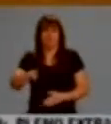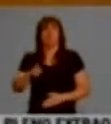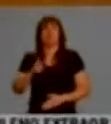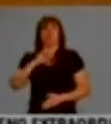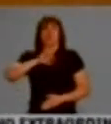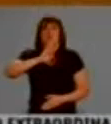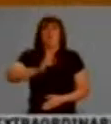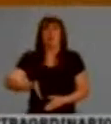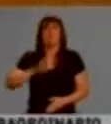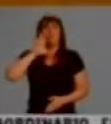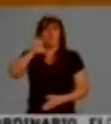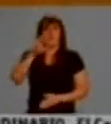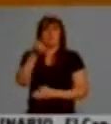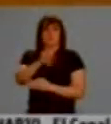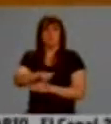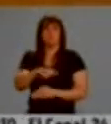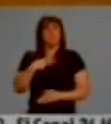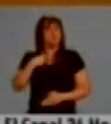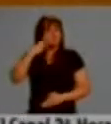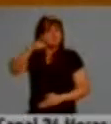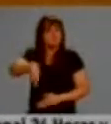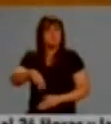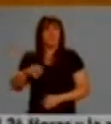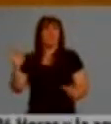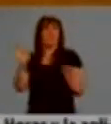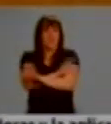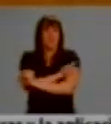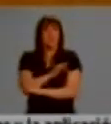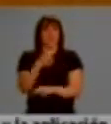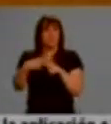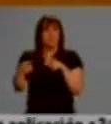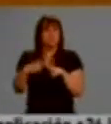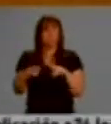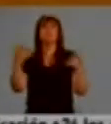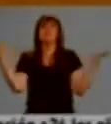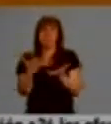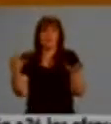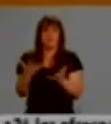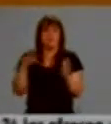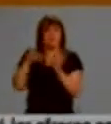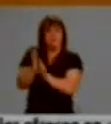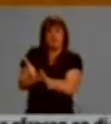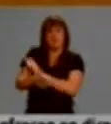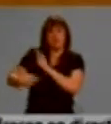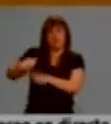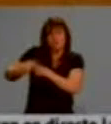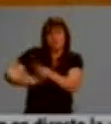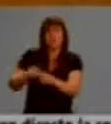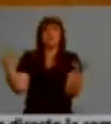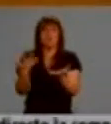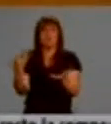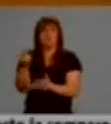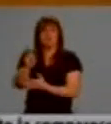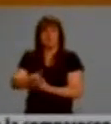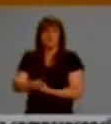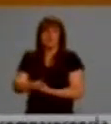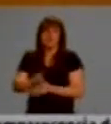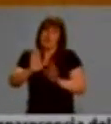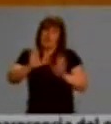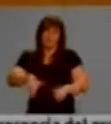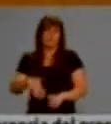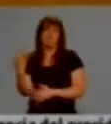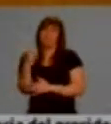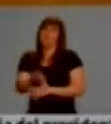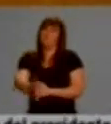país. Reconocer un error político grave, que tiene graves consecuencias, tiene que conllevar